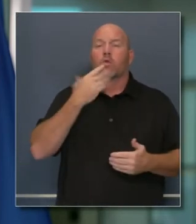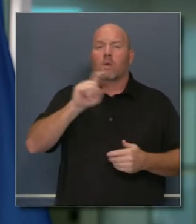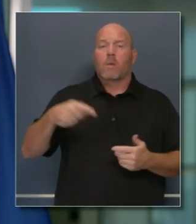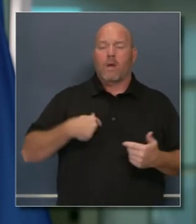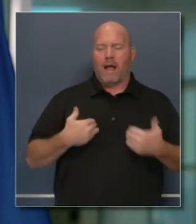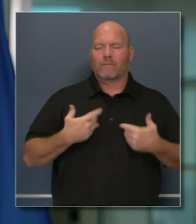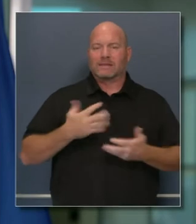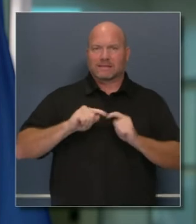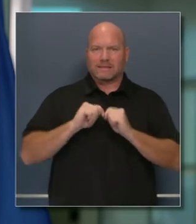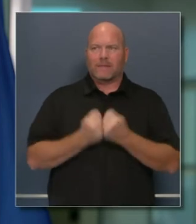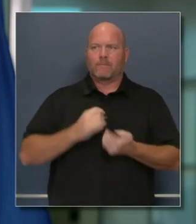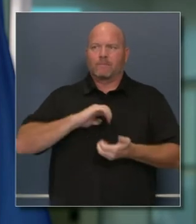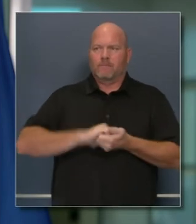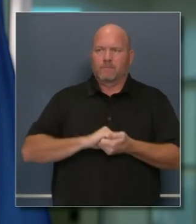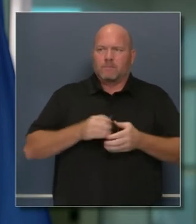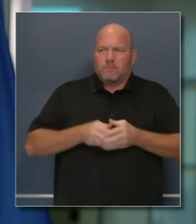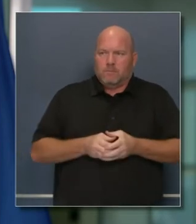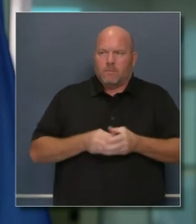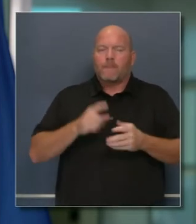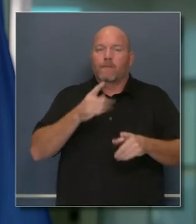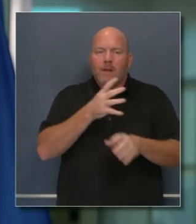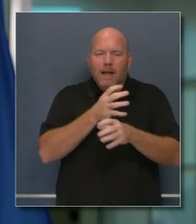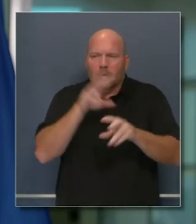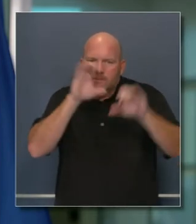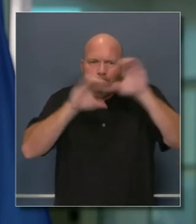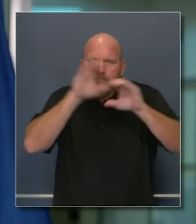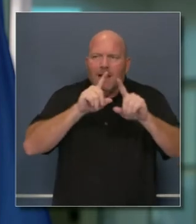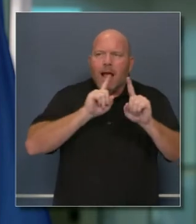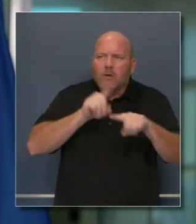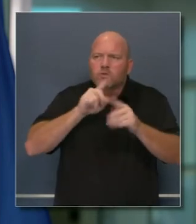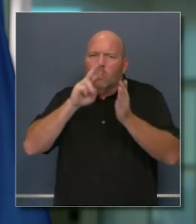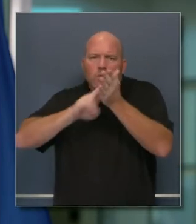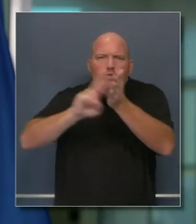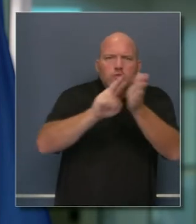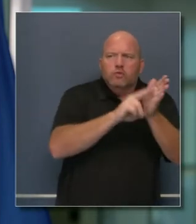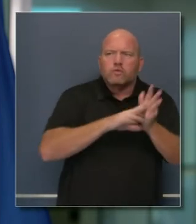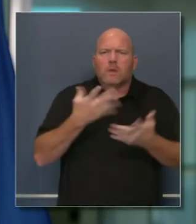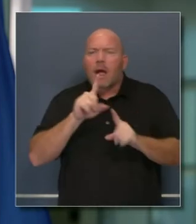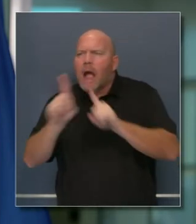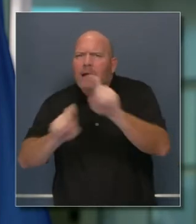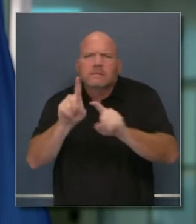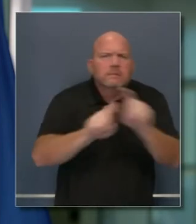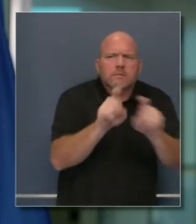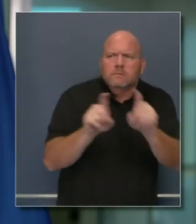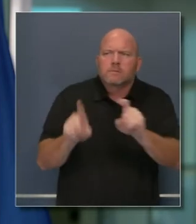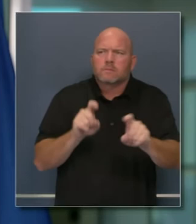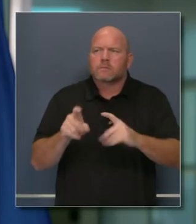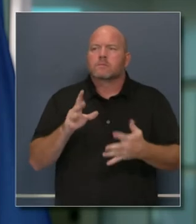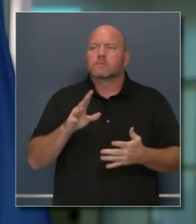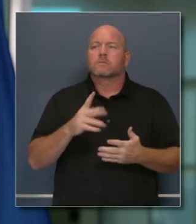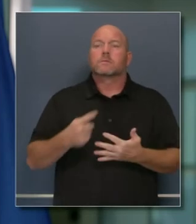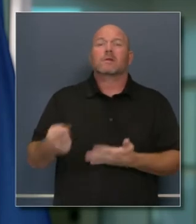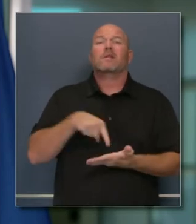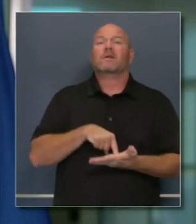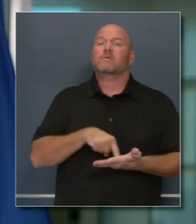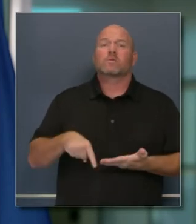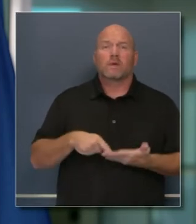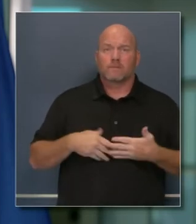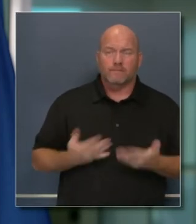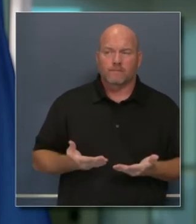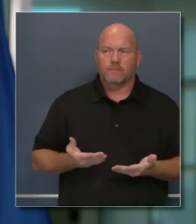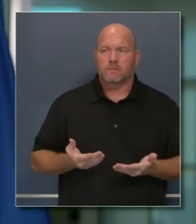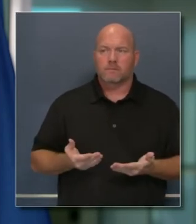un equipo entero que está ocupando su tiempo, no solo para obtener la respuesta a esa interrogante, sino también planteando esas mismas preguntas. Esta